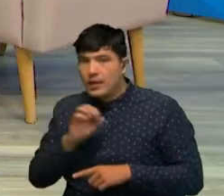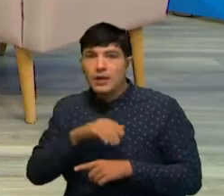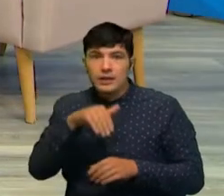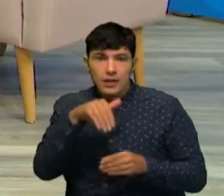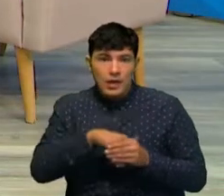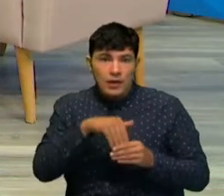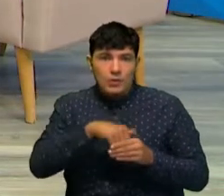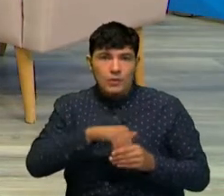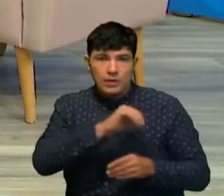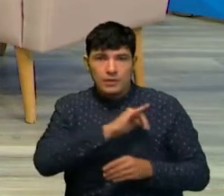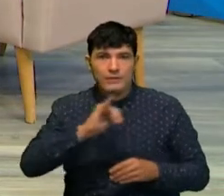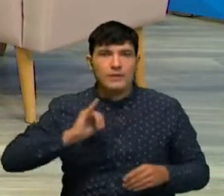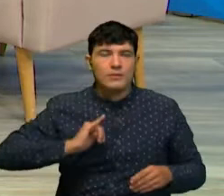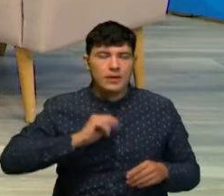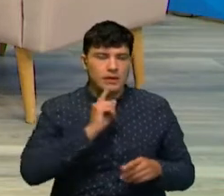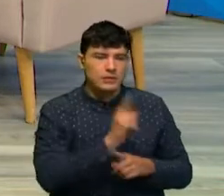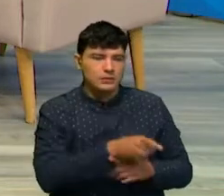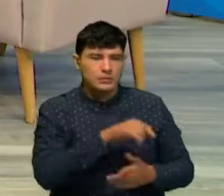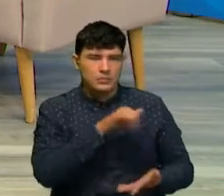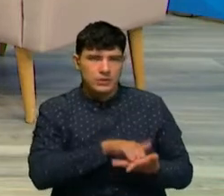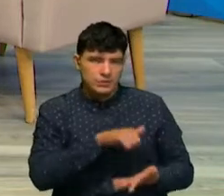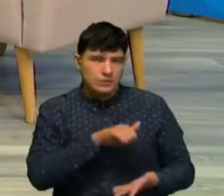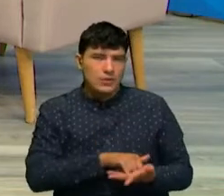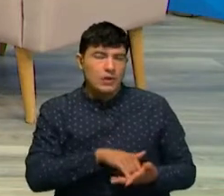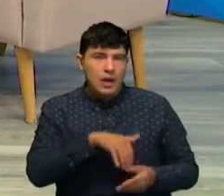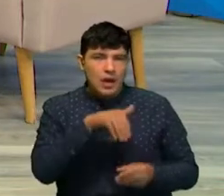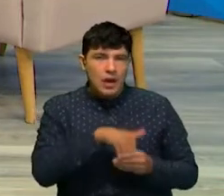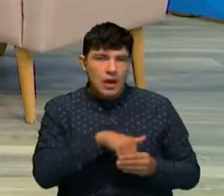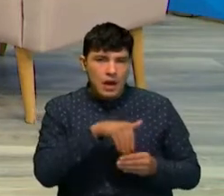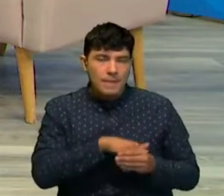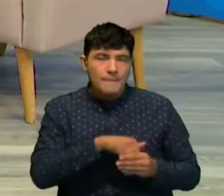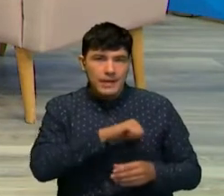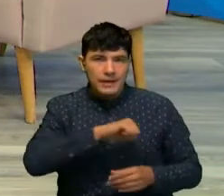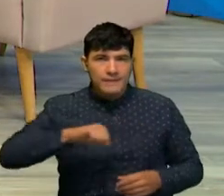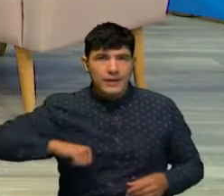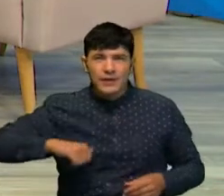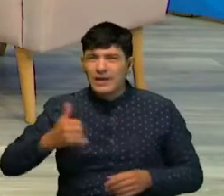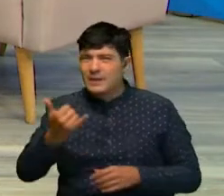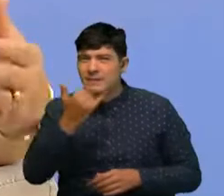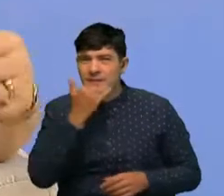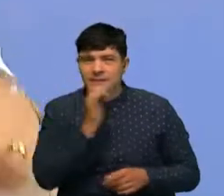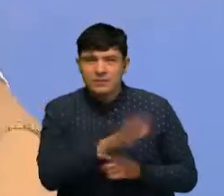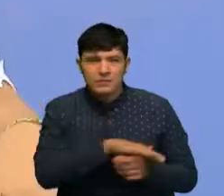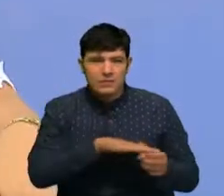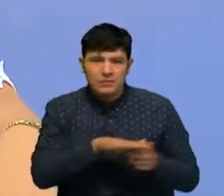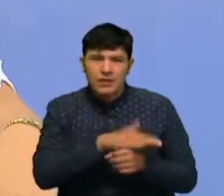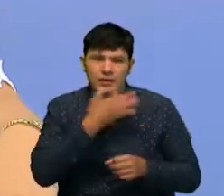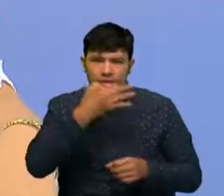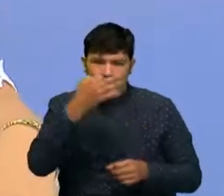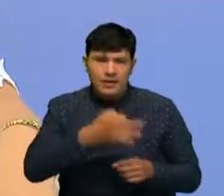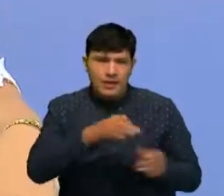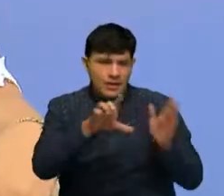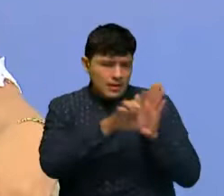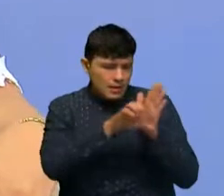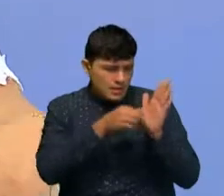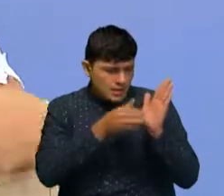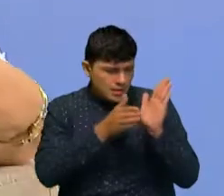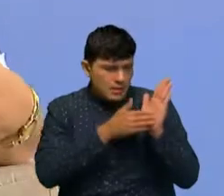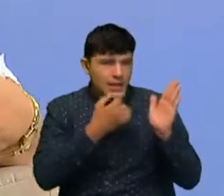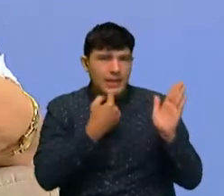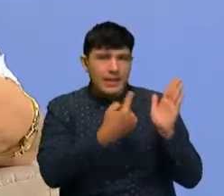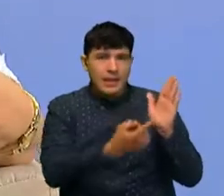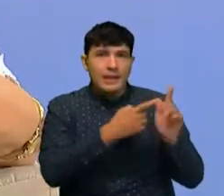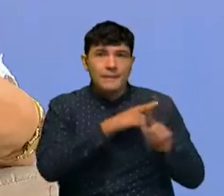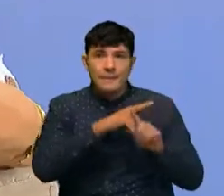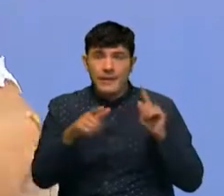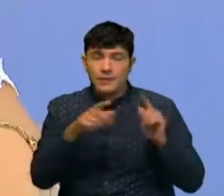ahorro individual, ese el de el los privado. Fondos privados. Perfecto. ¿Qué pasa con esta situación en particular? Es cierto, la ley lo dice. Pero